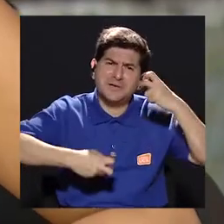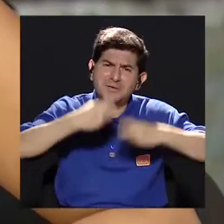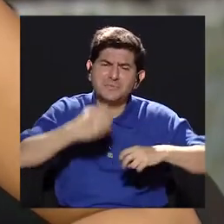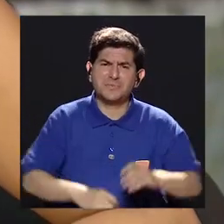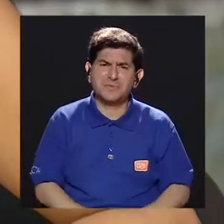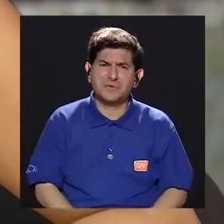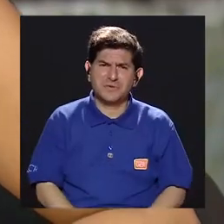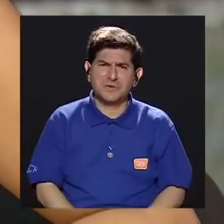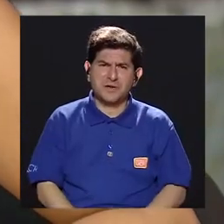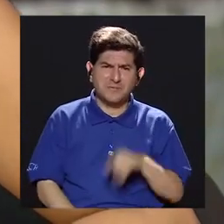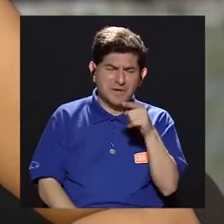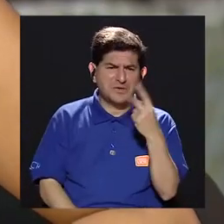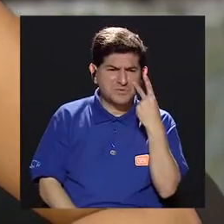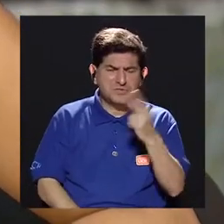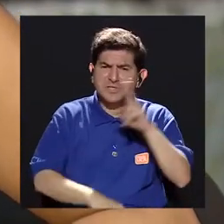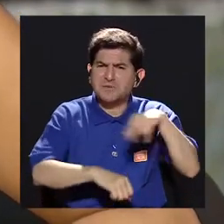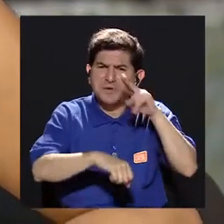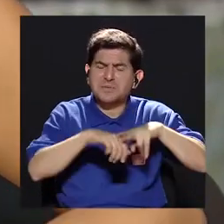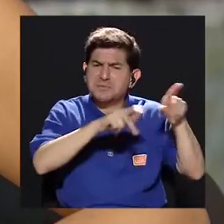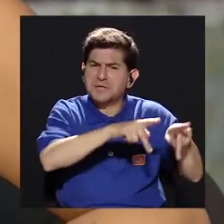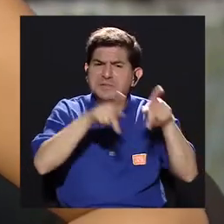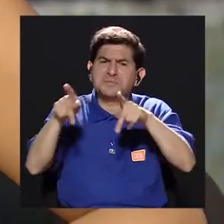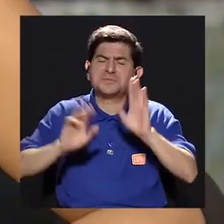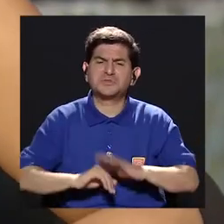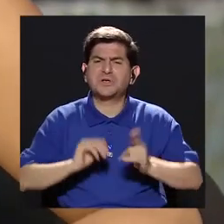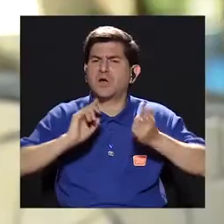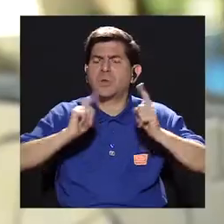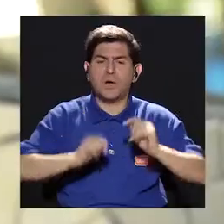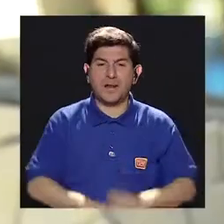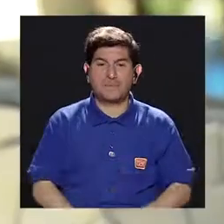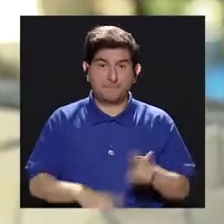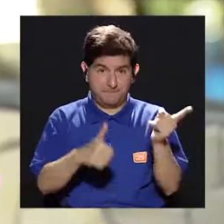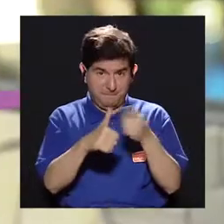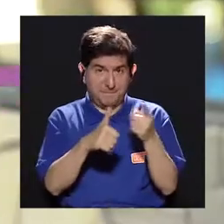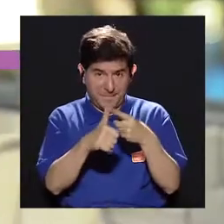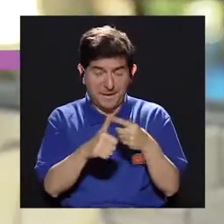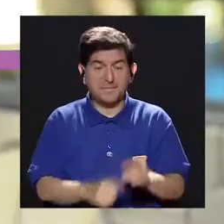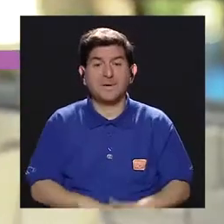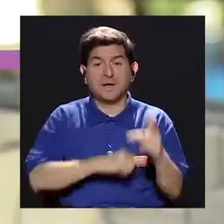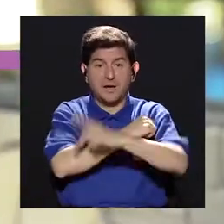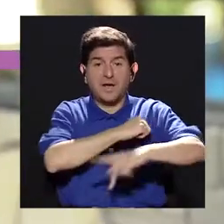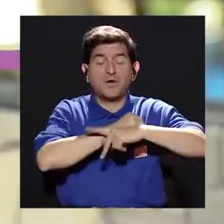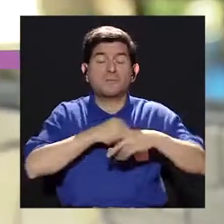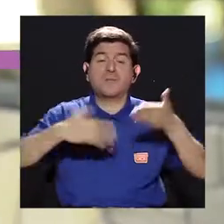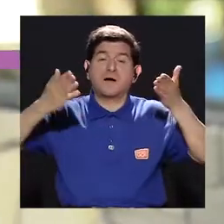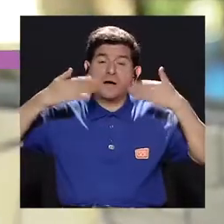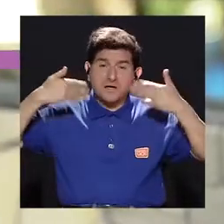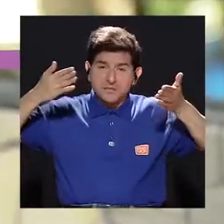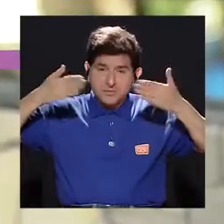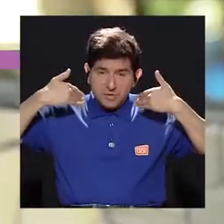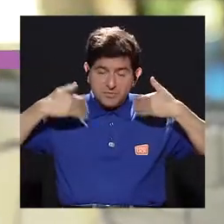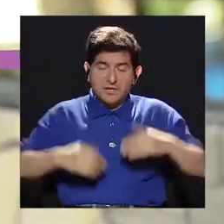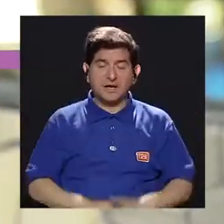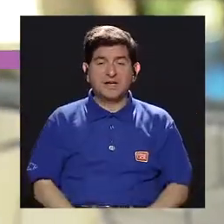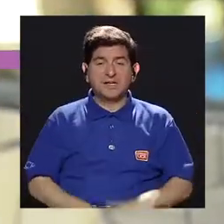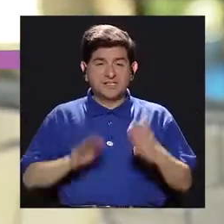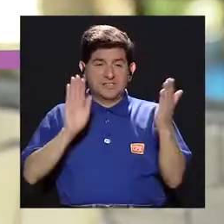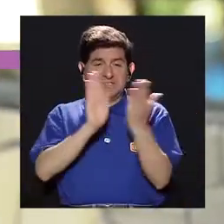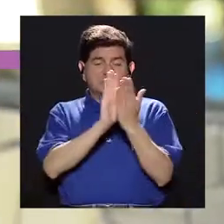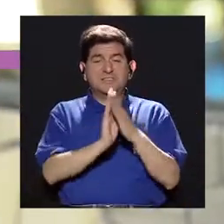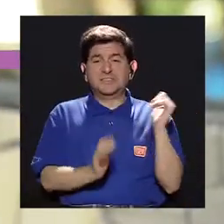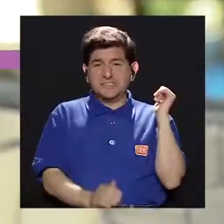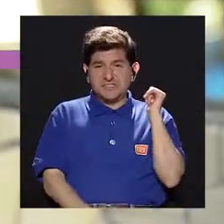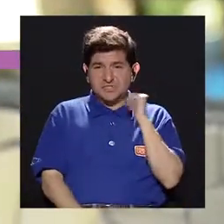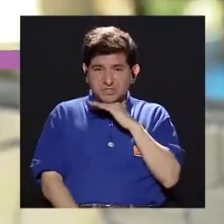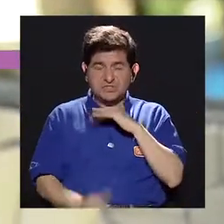problemas que como que ves más a menudo en tus pacientes? Bueno, primero porque vivimos en un país tropical, estamos expuestos